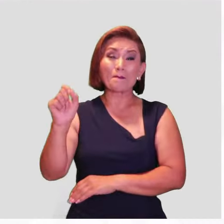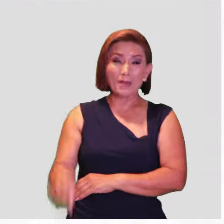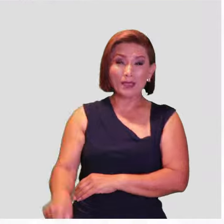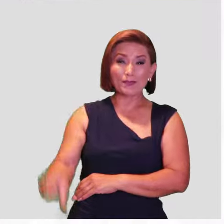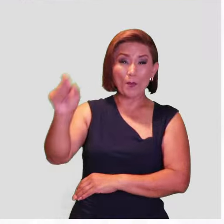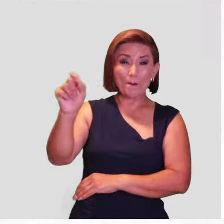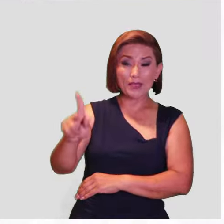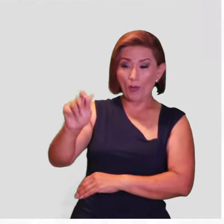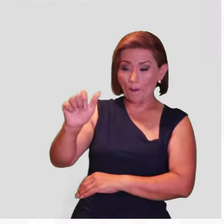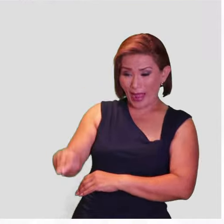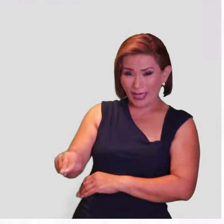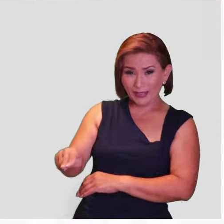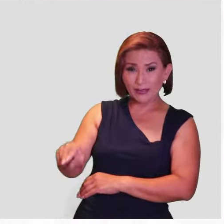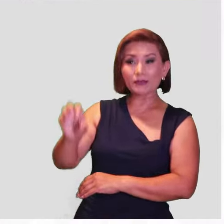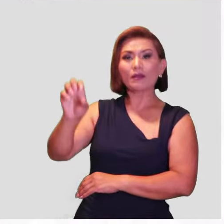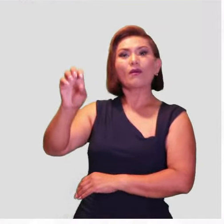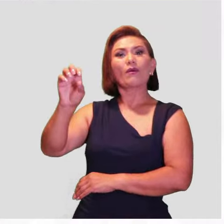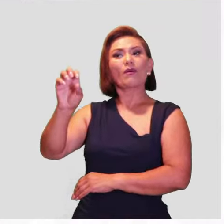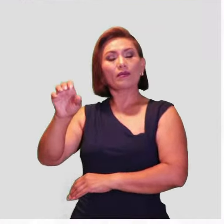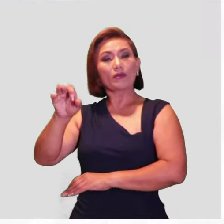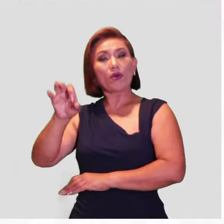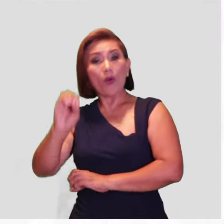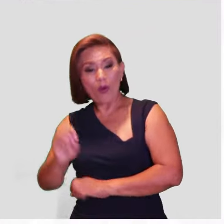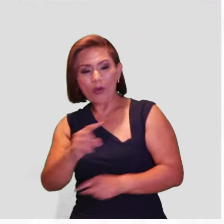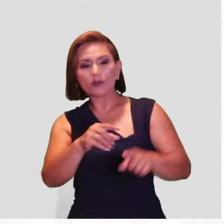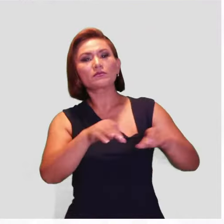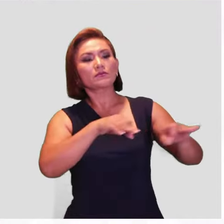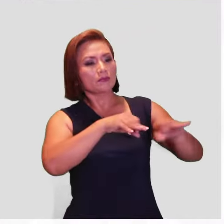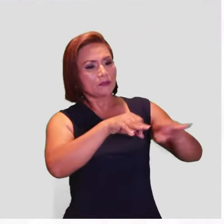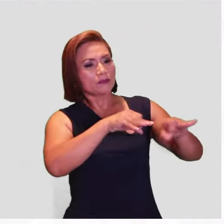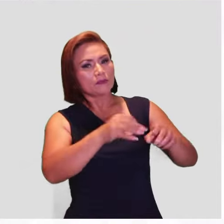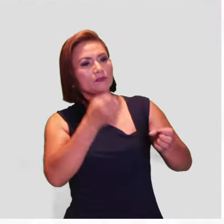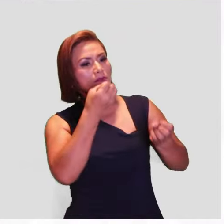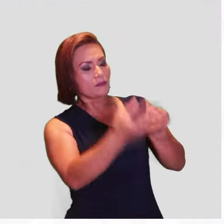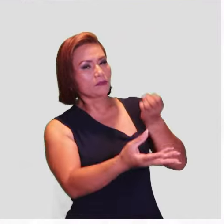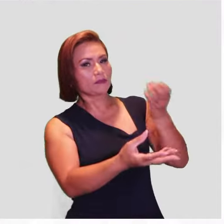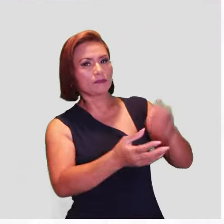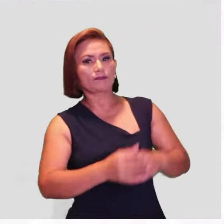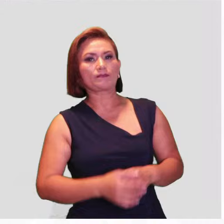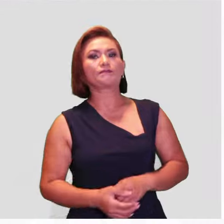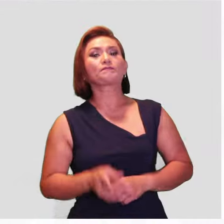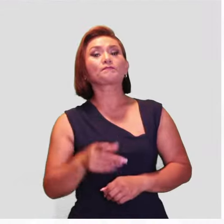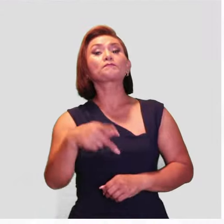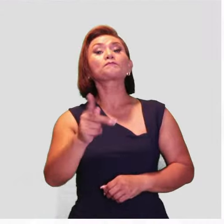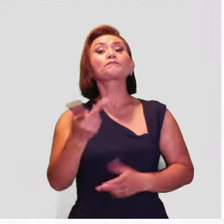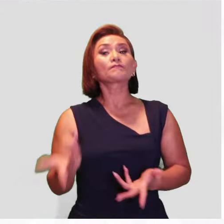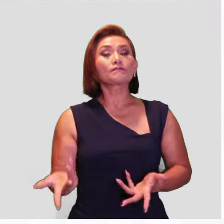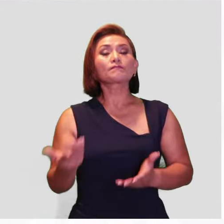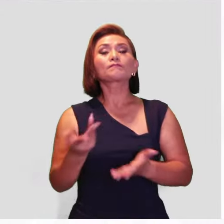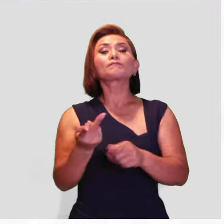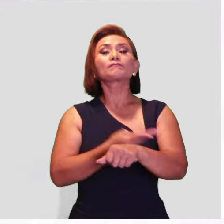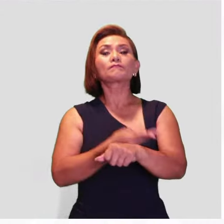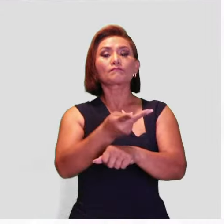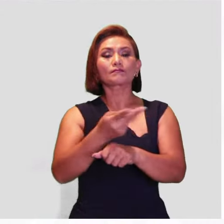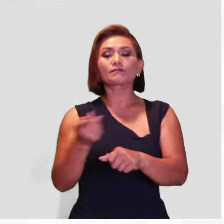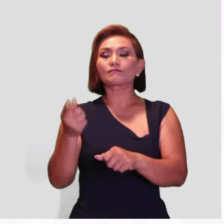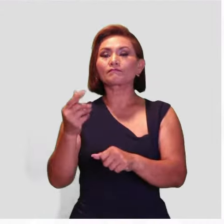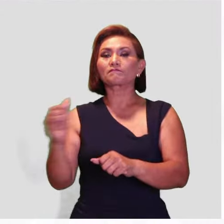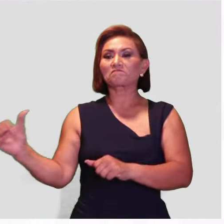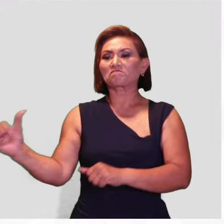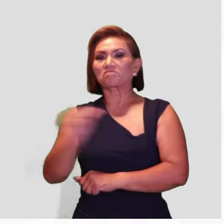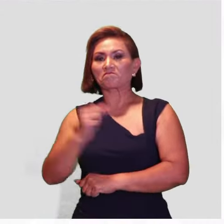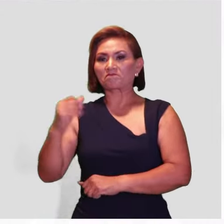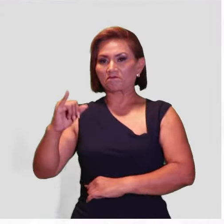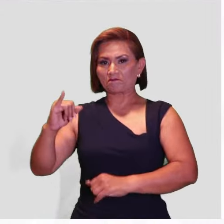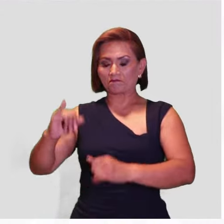que no le interesa el bienestar de la clase trabajadora y pone los intereses de los grandes capitales por encima de la población, o